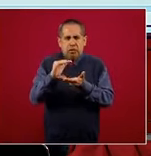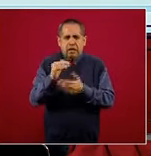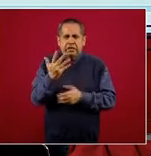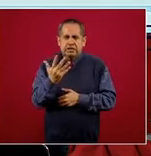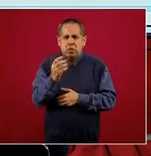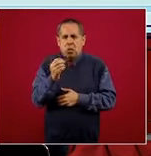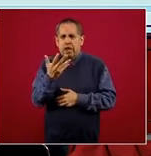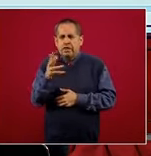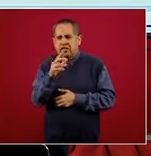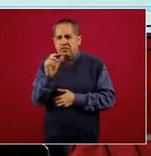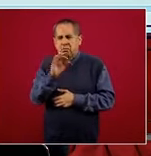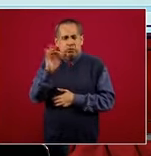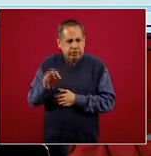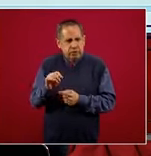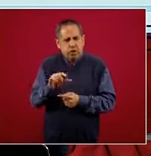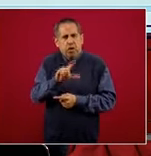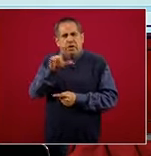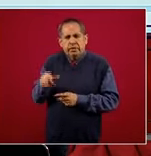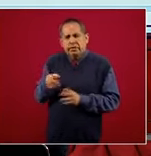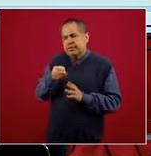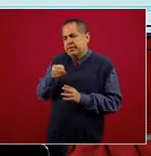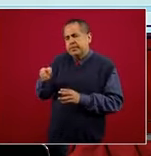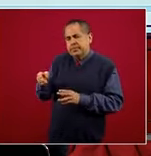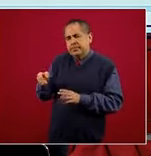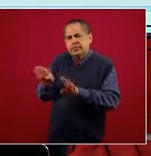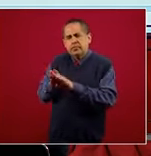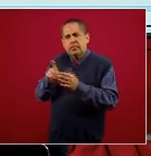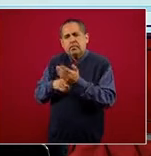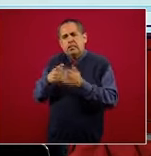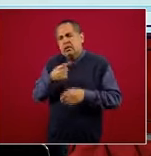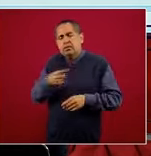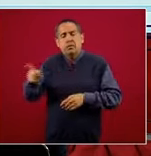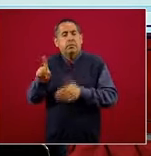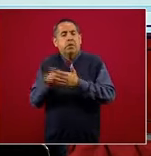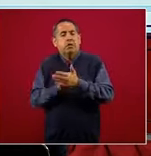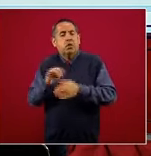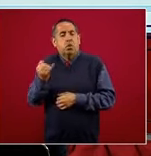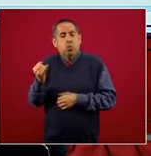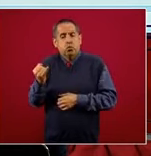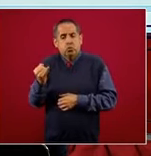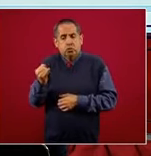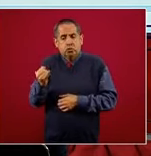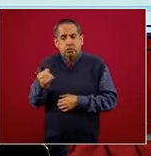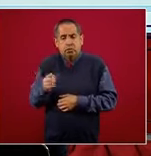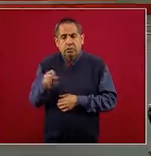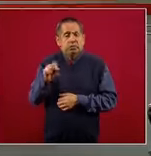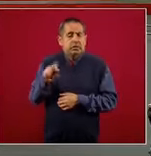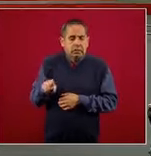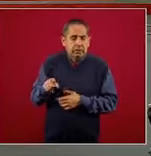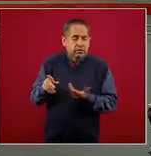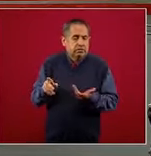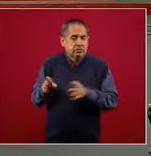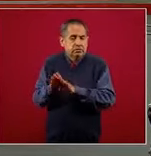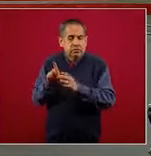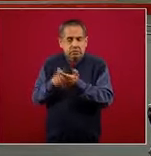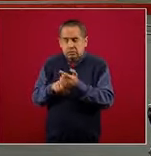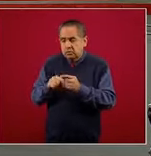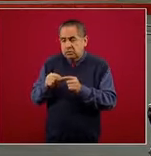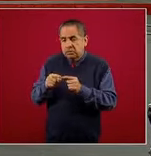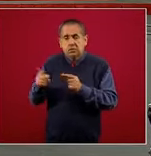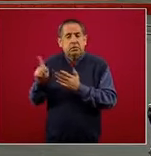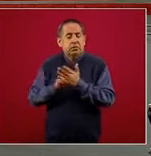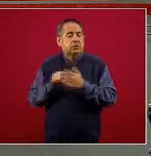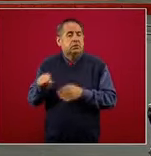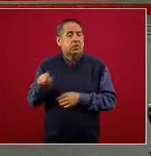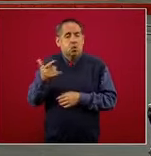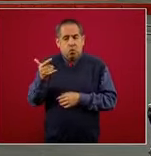y un 10%, y prácticamente todo el mes de junio y lo que va lógicamente los pocos días del mes